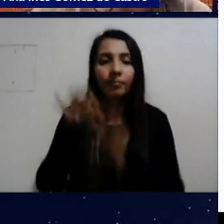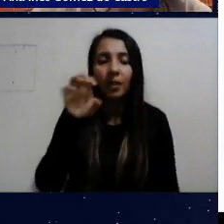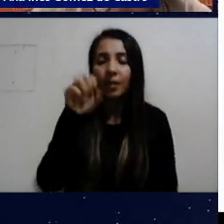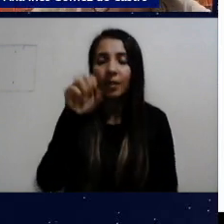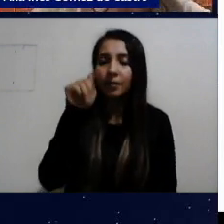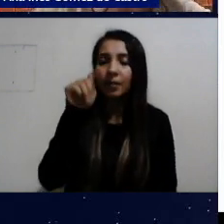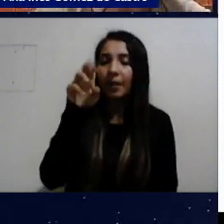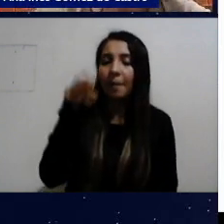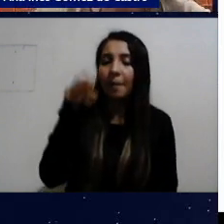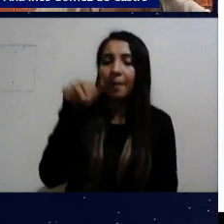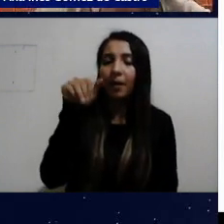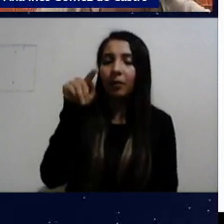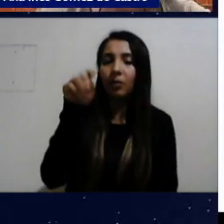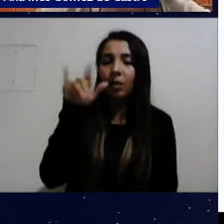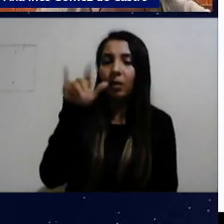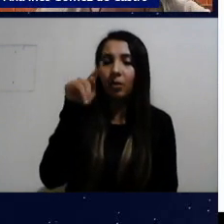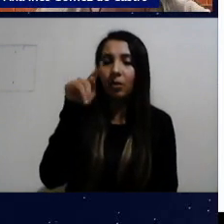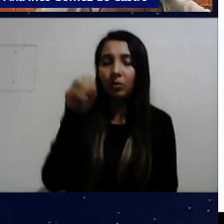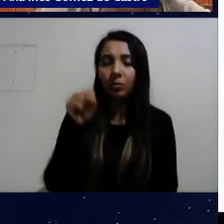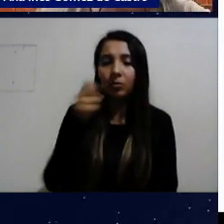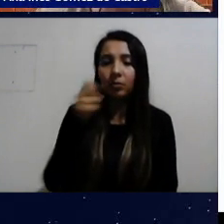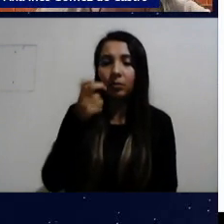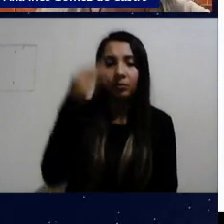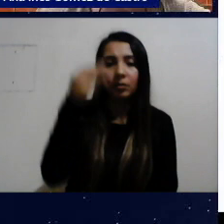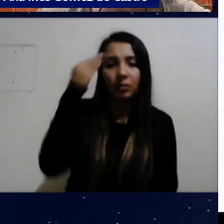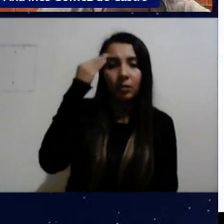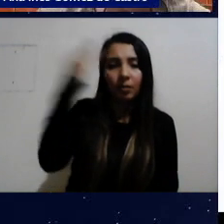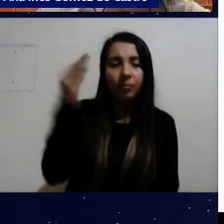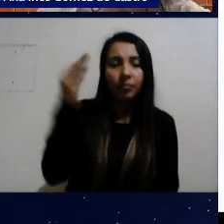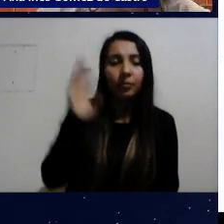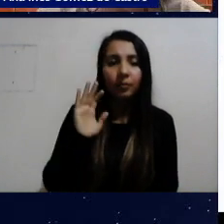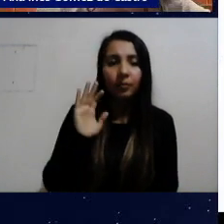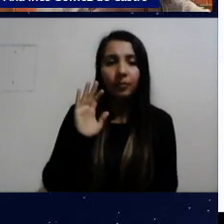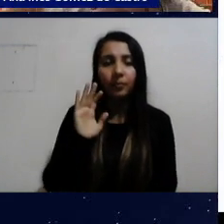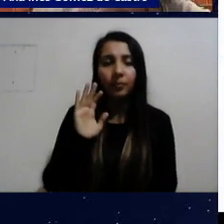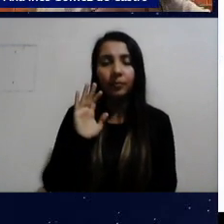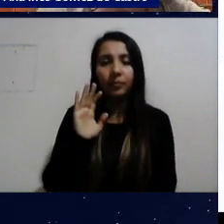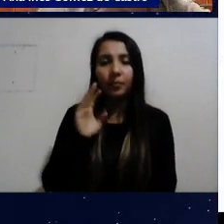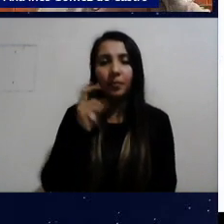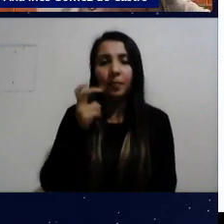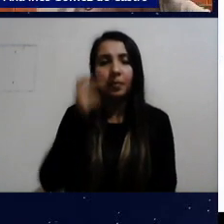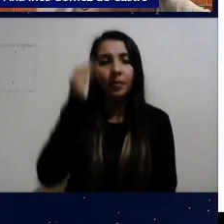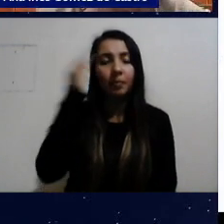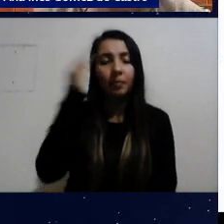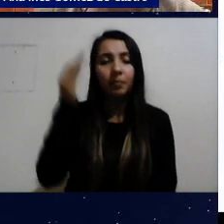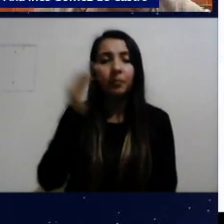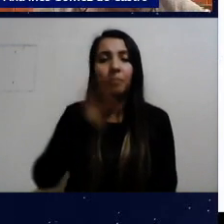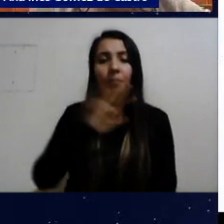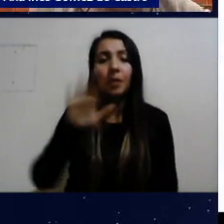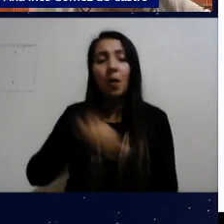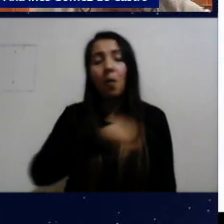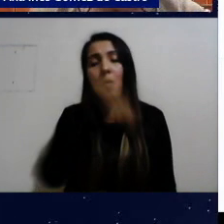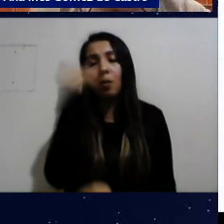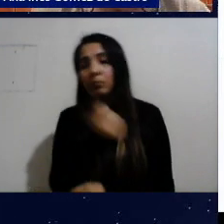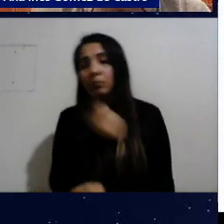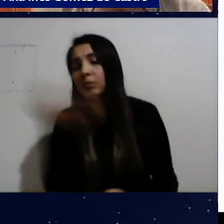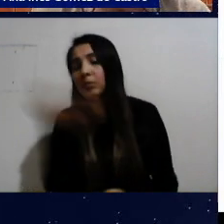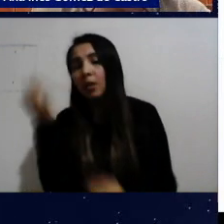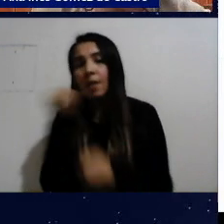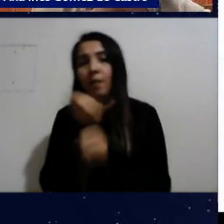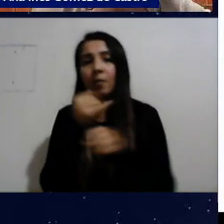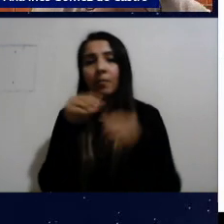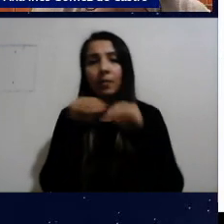estromatolitos de esa edad, en esas épocas, correspondientes a esa época, y los otros